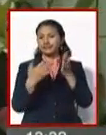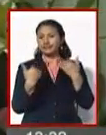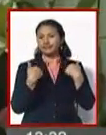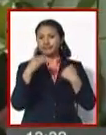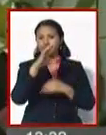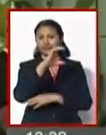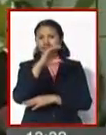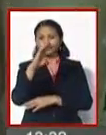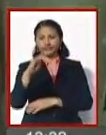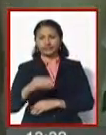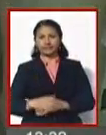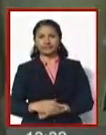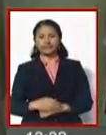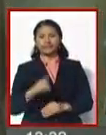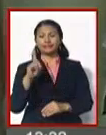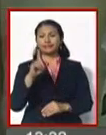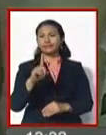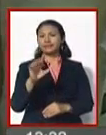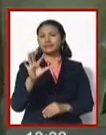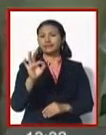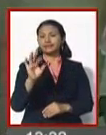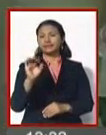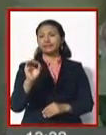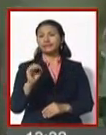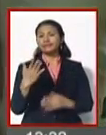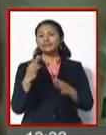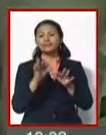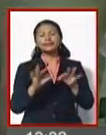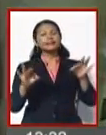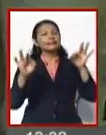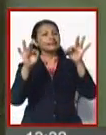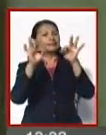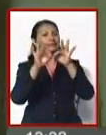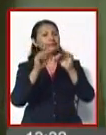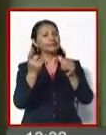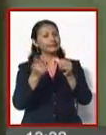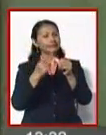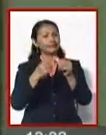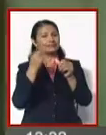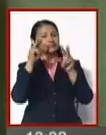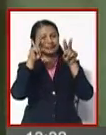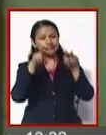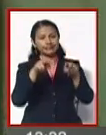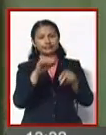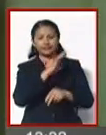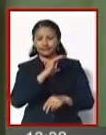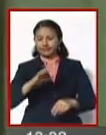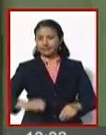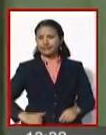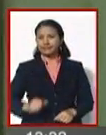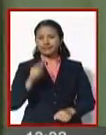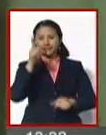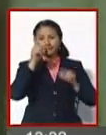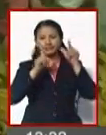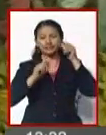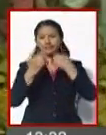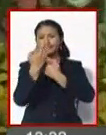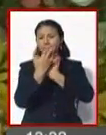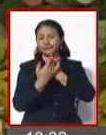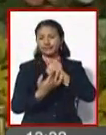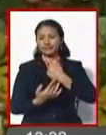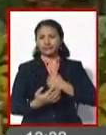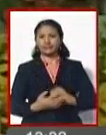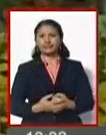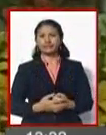que tiene Cochabamba. En 1990 la imagen cobró importancia cuando por primera vez se verificó que el Cristo derramaba lágrimas de